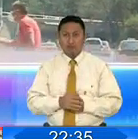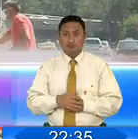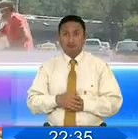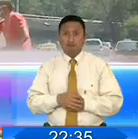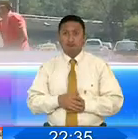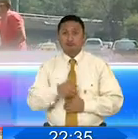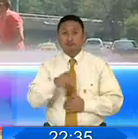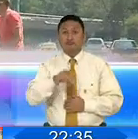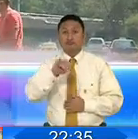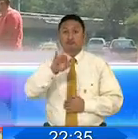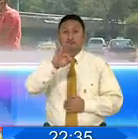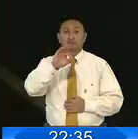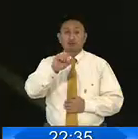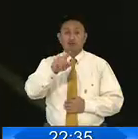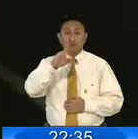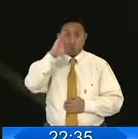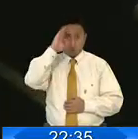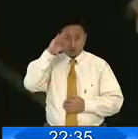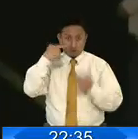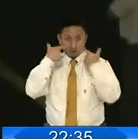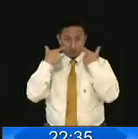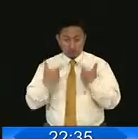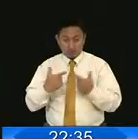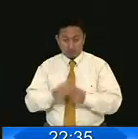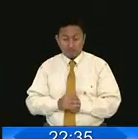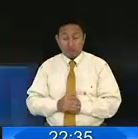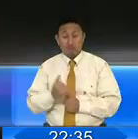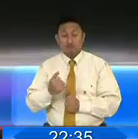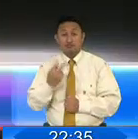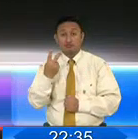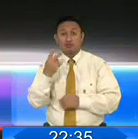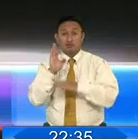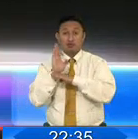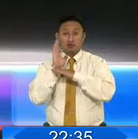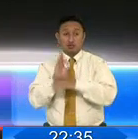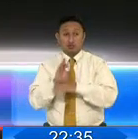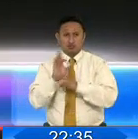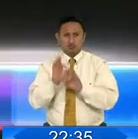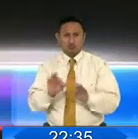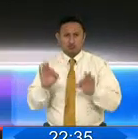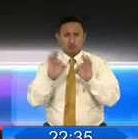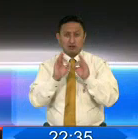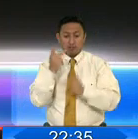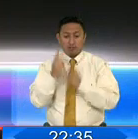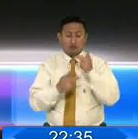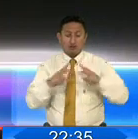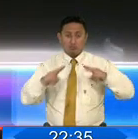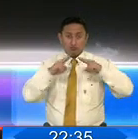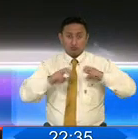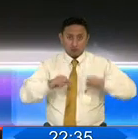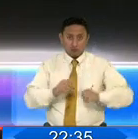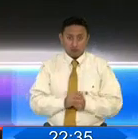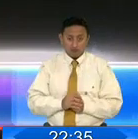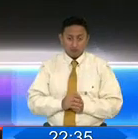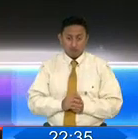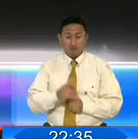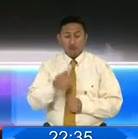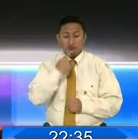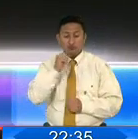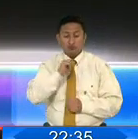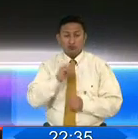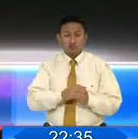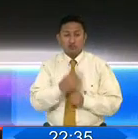Pifo con custodia policial. Lo que digan y declaren los 2 sobrevivientes será clave en el proceso investigativo, a pesar que han dicho que los